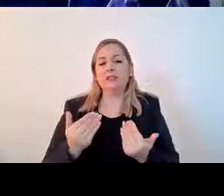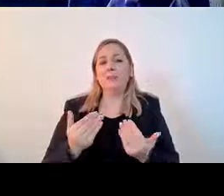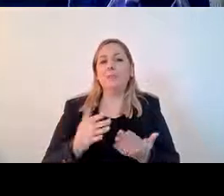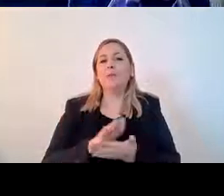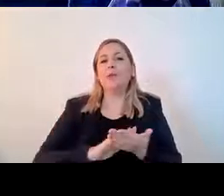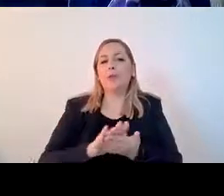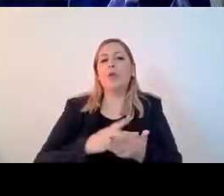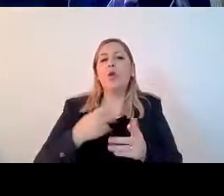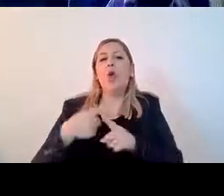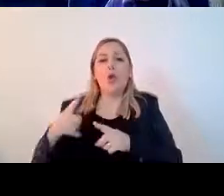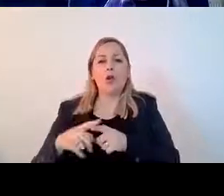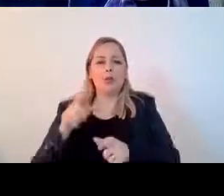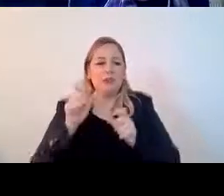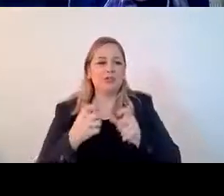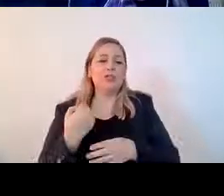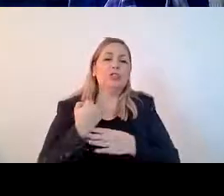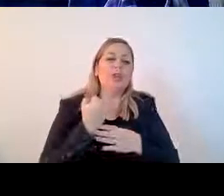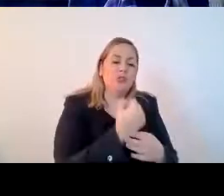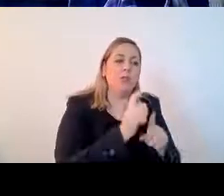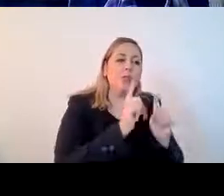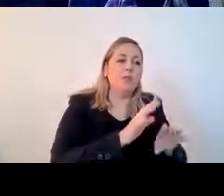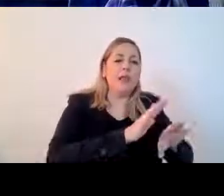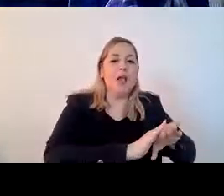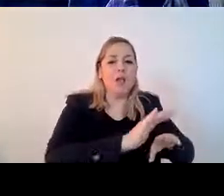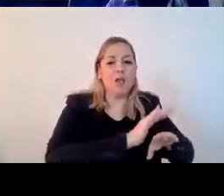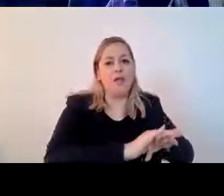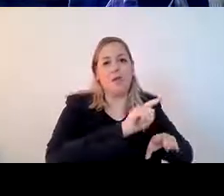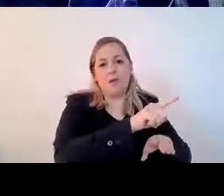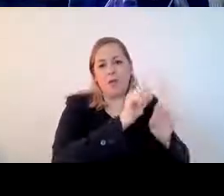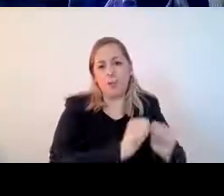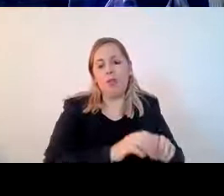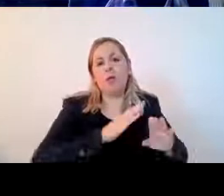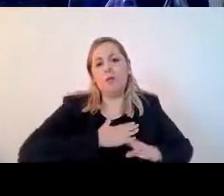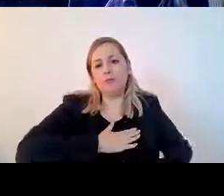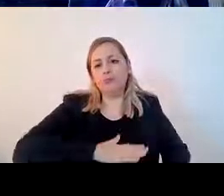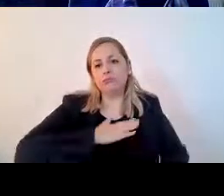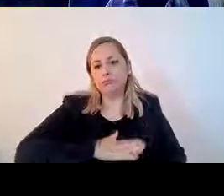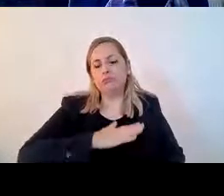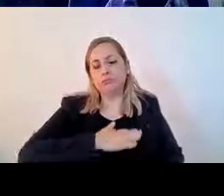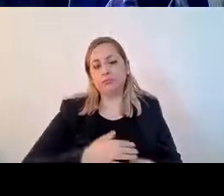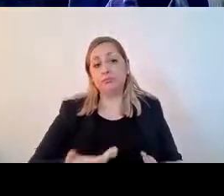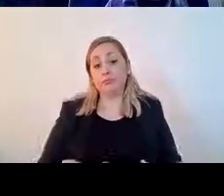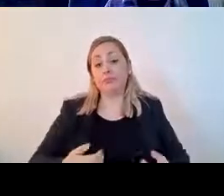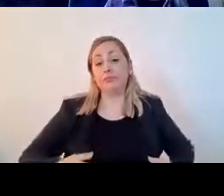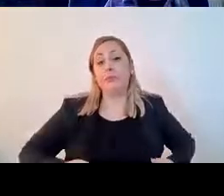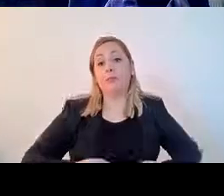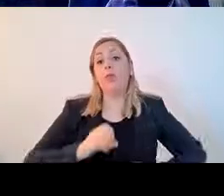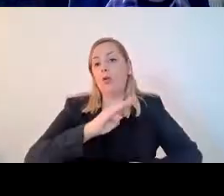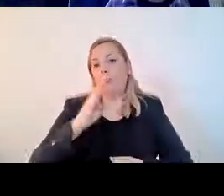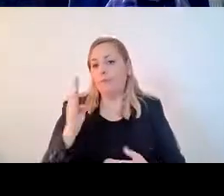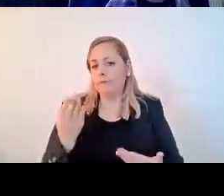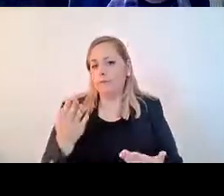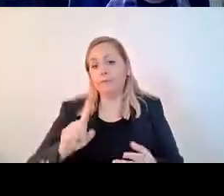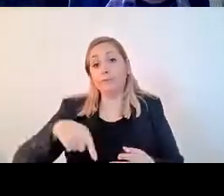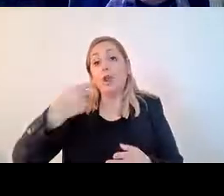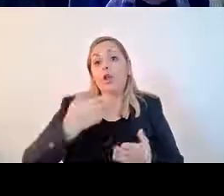demás tienen que ayudar a calmarlo, ¿eh? A que la cosa se apacigüe y lo tranquilizan. Pero obviamente la próxima vez